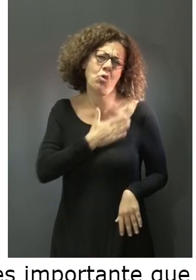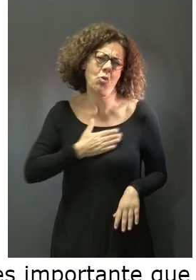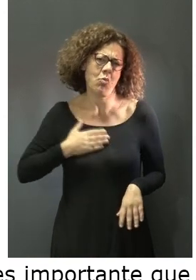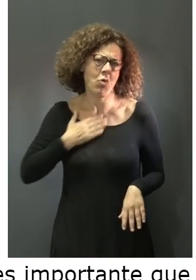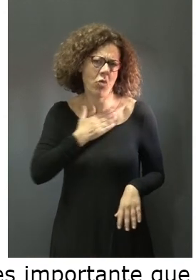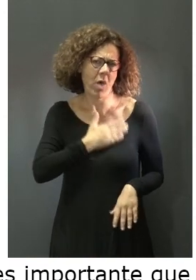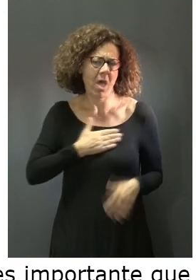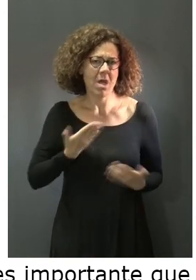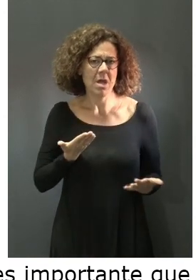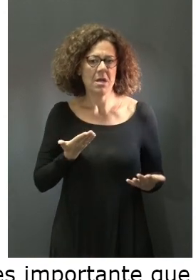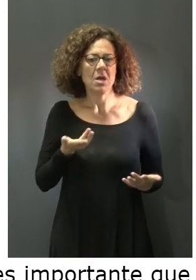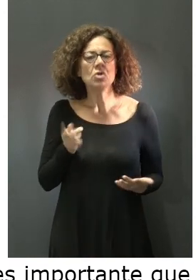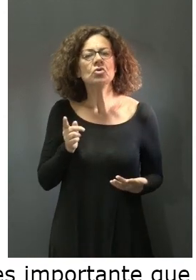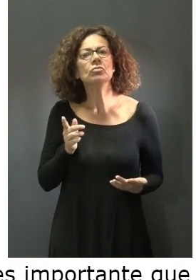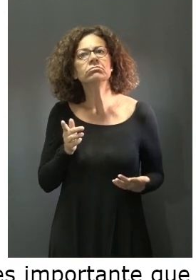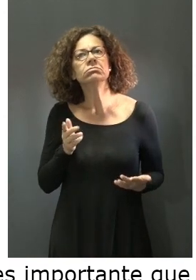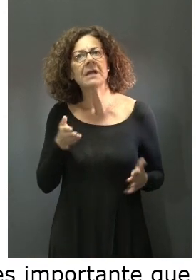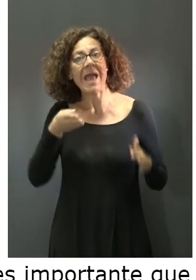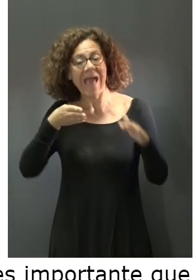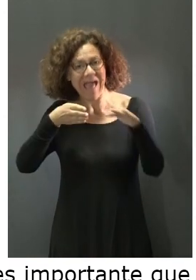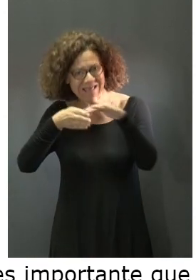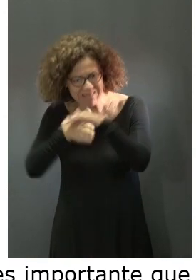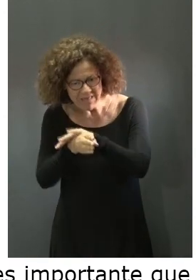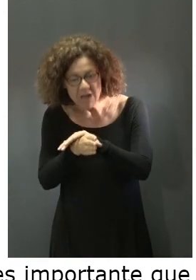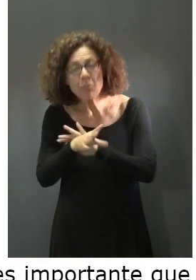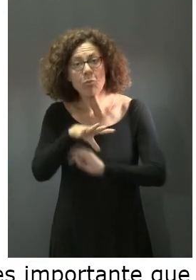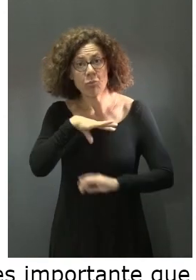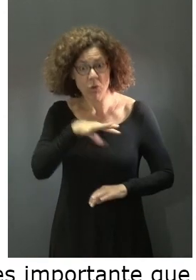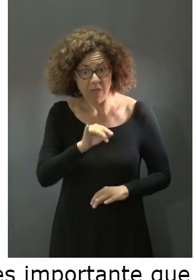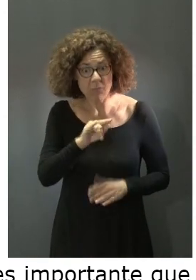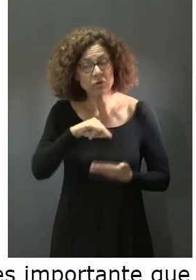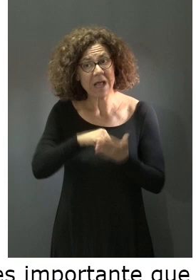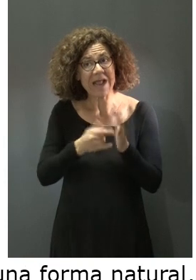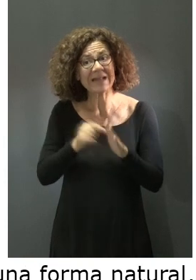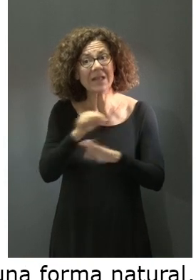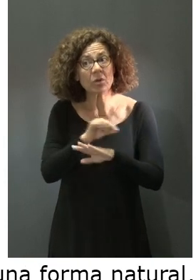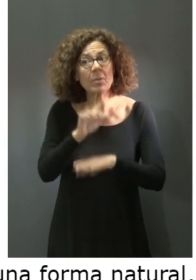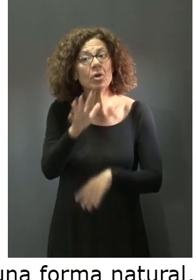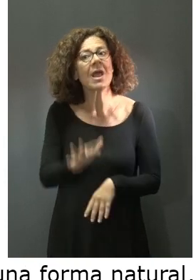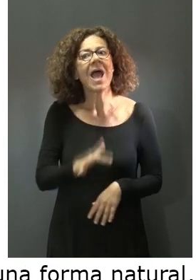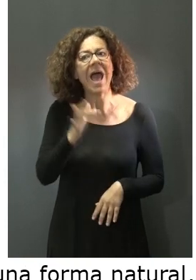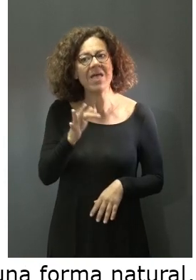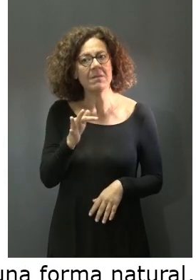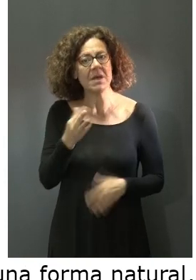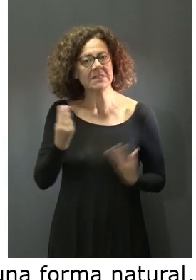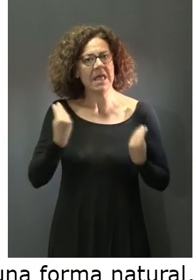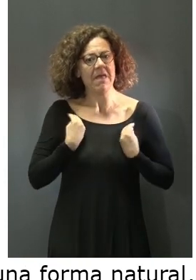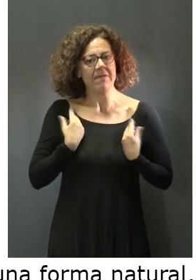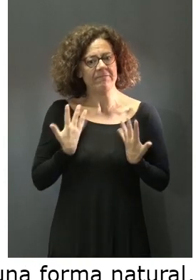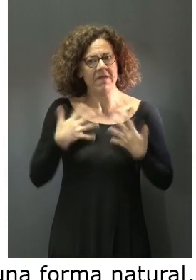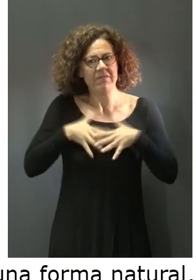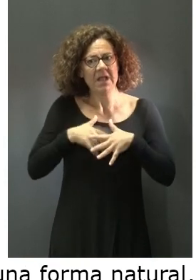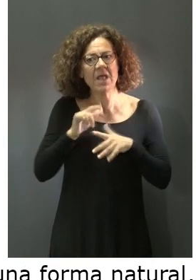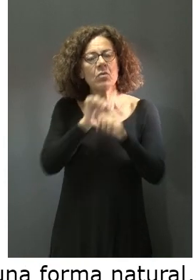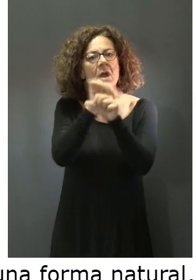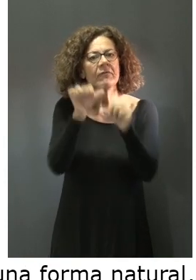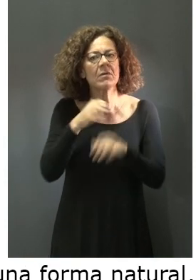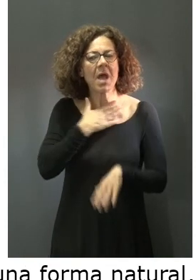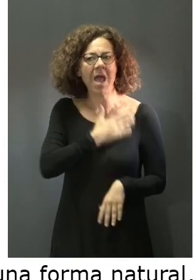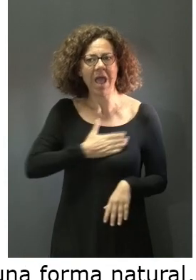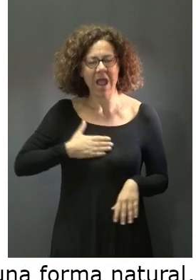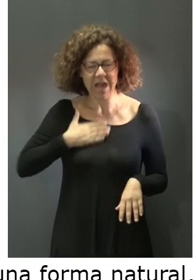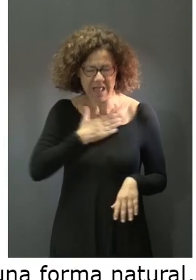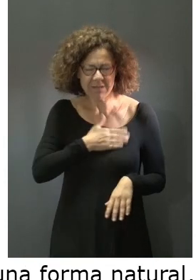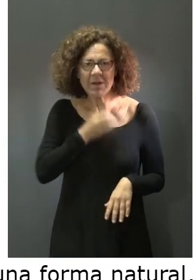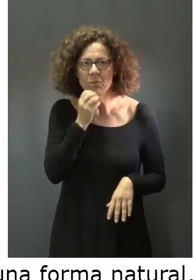decir, que no solo podamos acceder a la arquitectura, sino que la podamos vivir de una forma agradable. Muy bien.